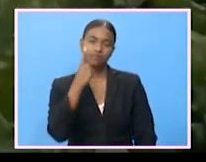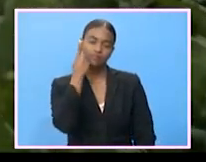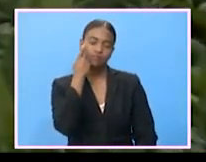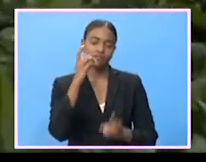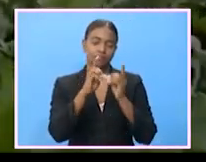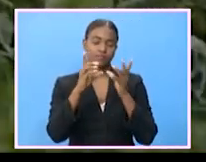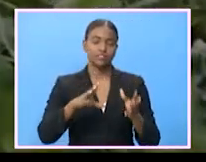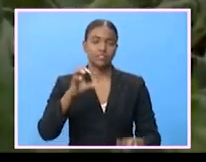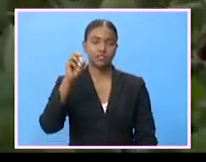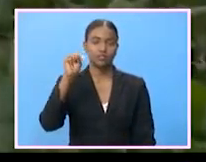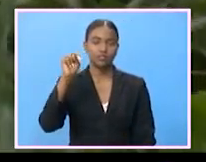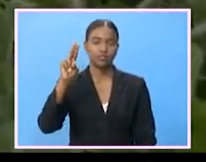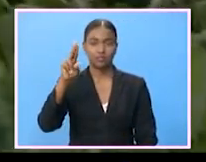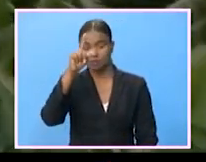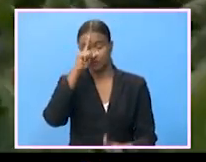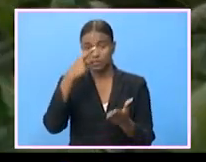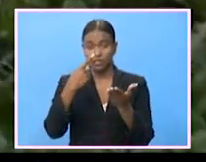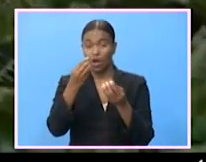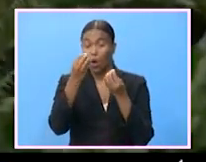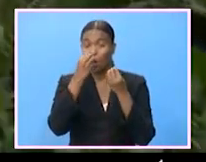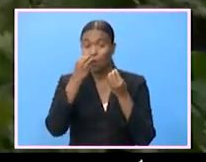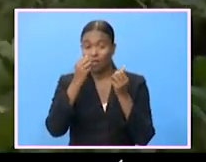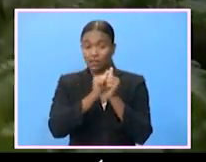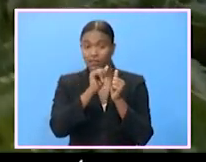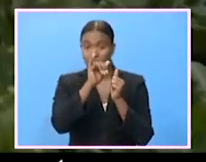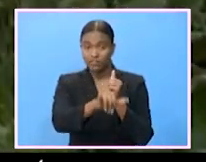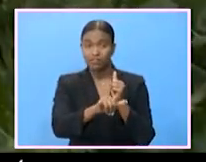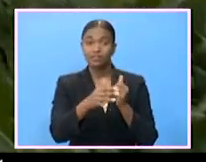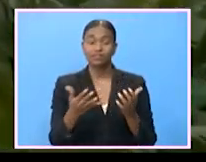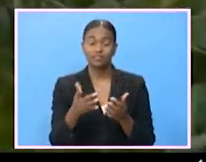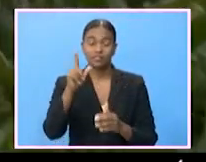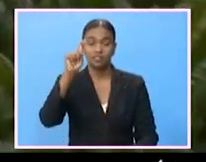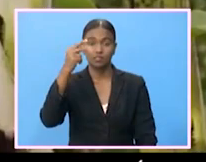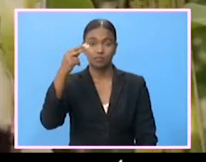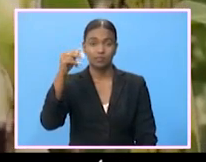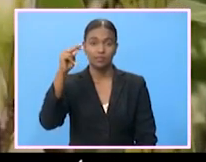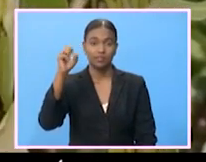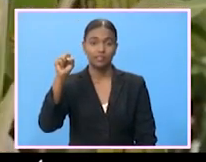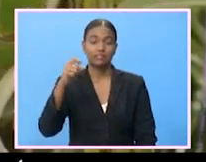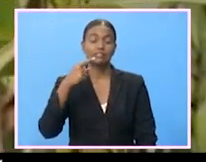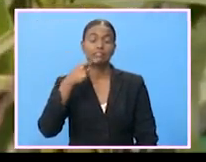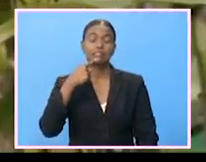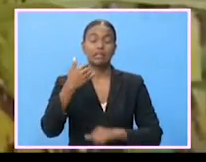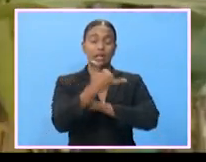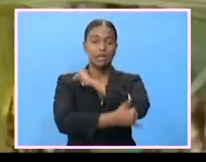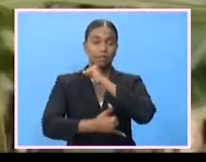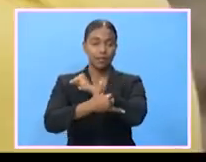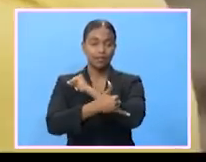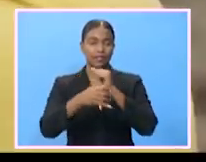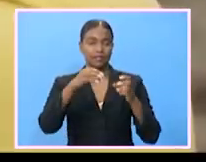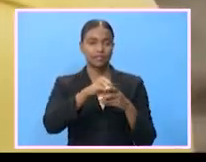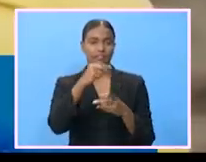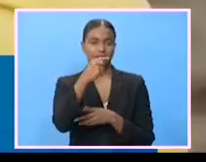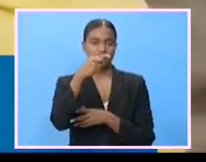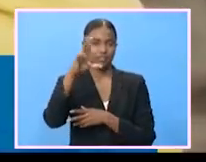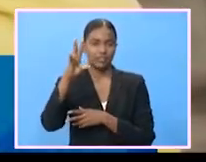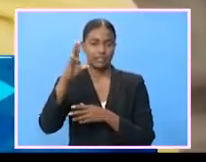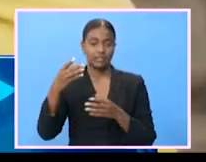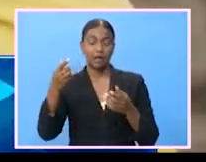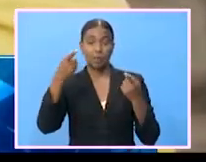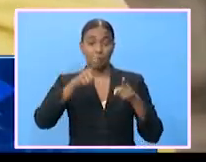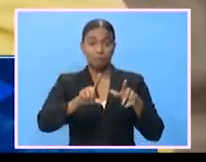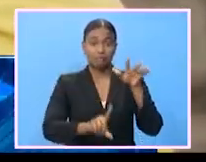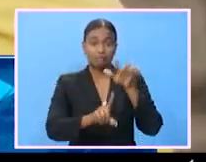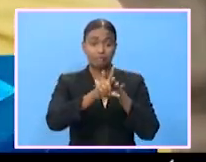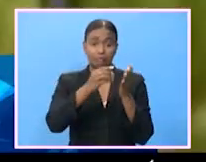ONU para la Agricultura y la Alimentación, Thomas Vilsack, solicitó a los países del G7 que debido a la reducción del aprovisionamiento y el aumento de